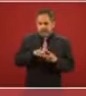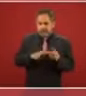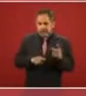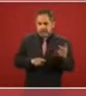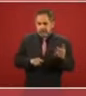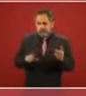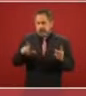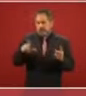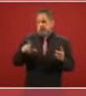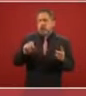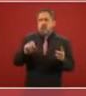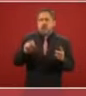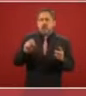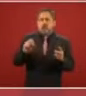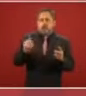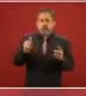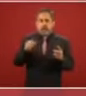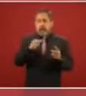Lozoya.